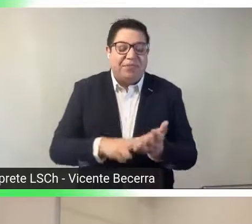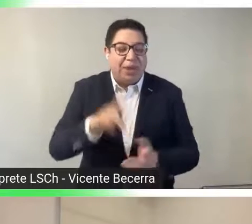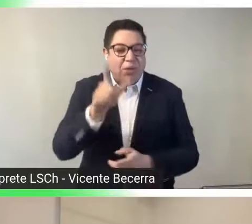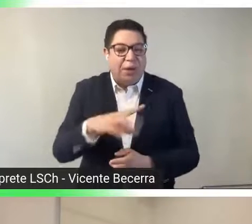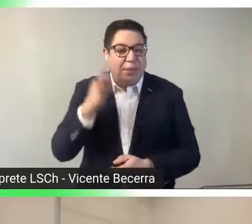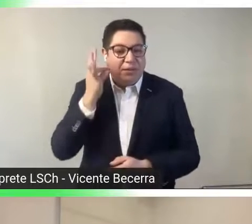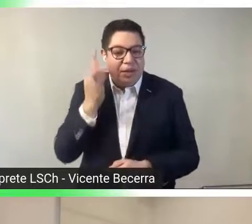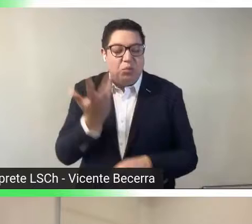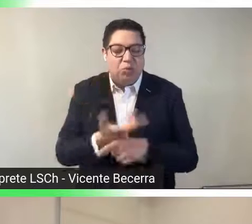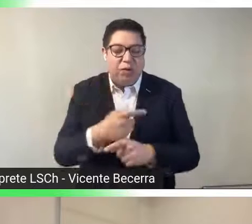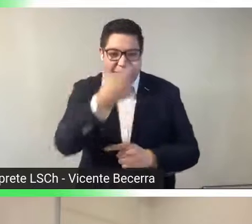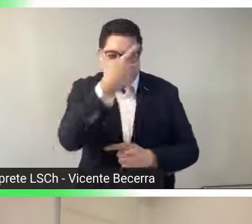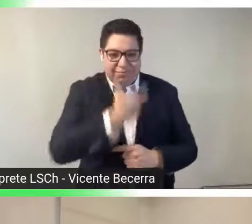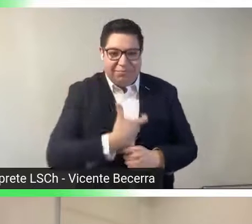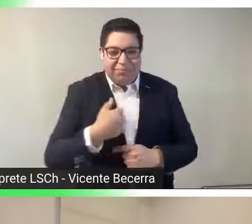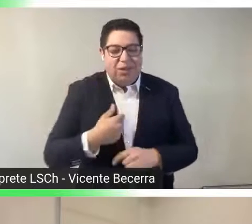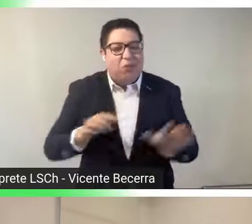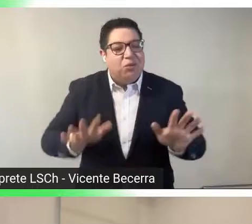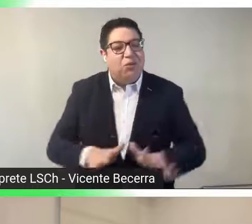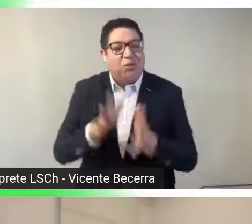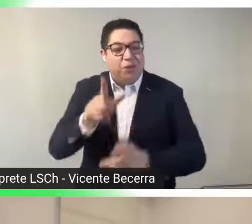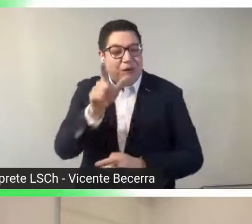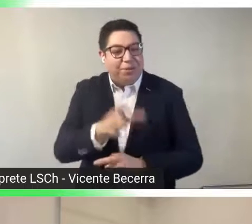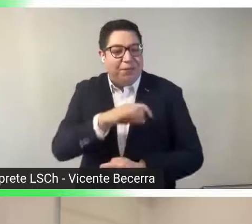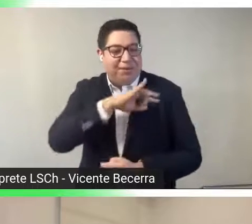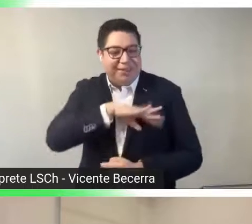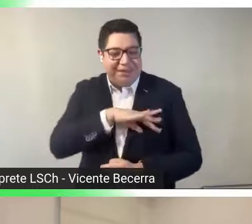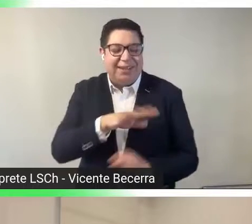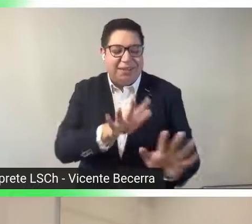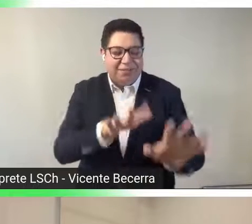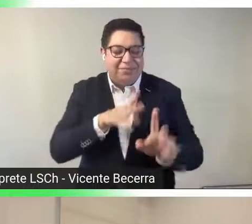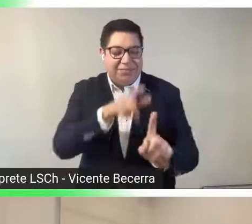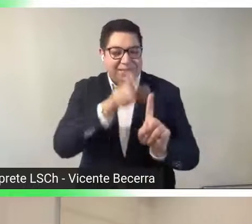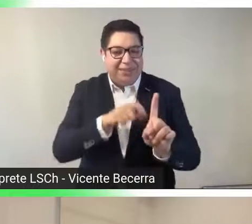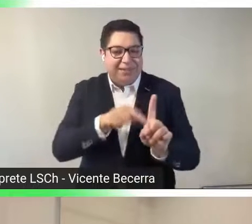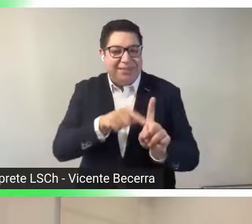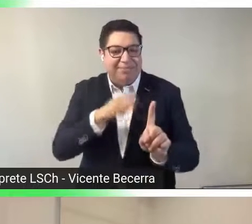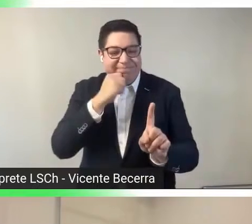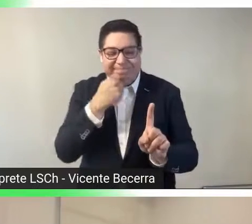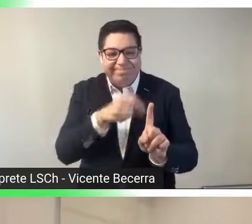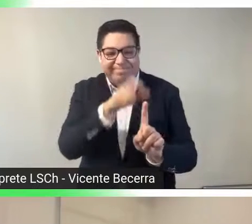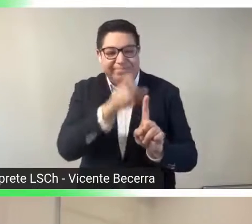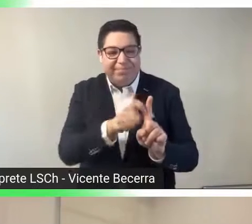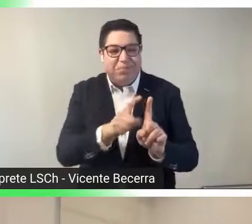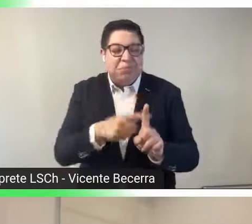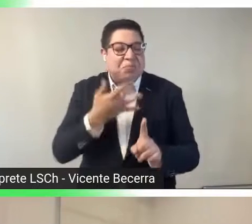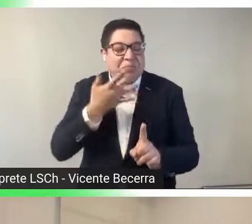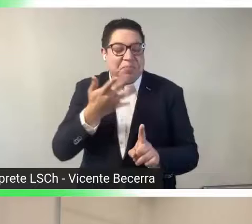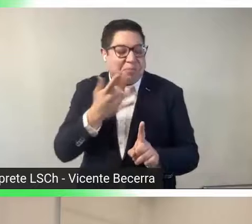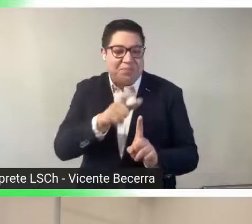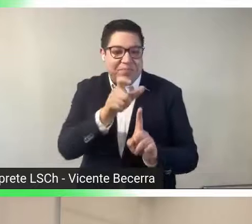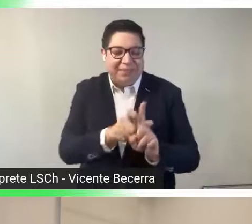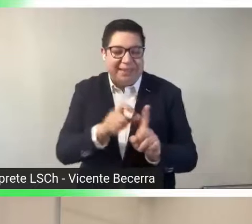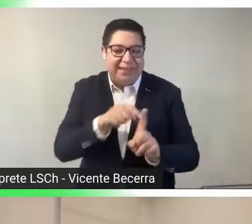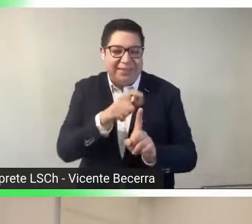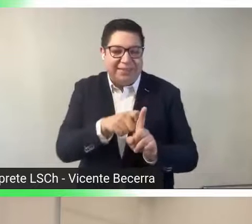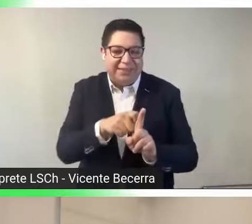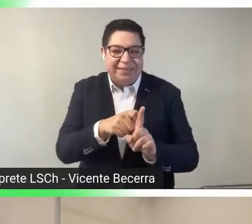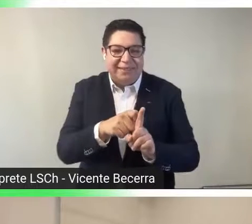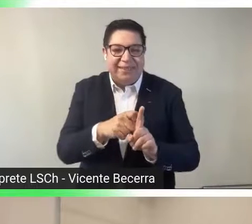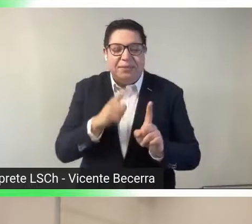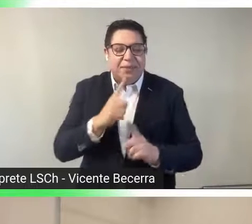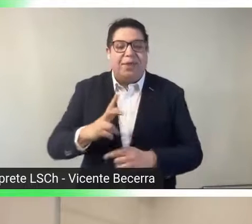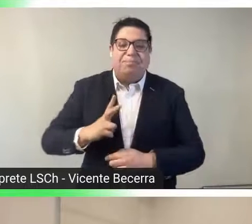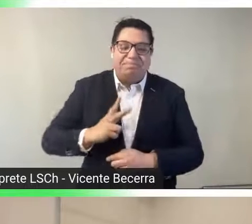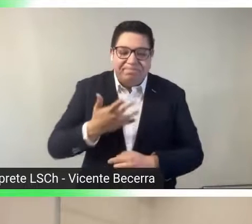hay en ti, de esta tremenda chilena, siempre con esa sencillez, con esa modestia